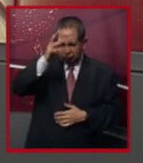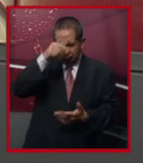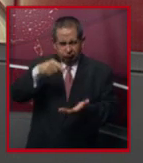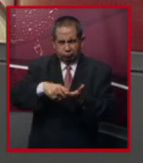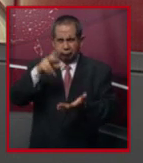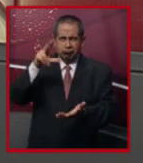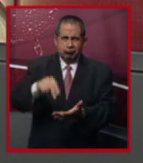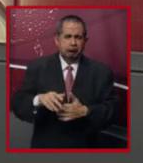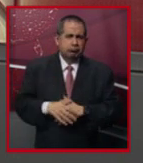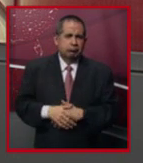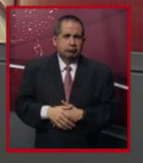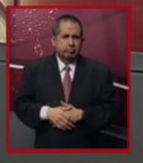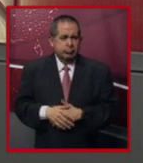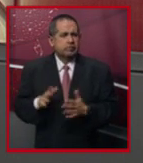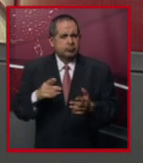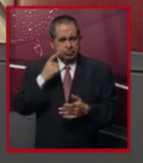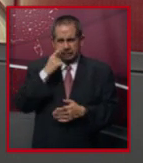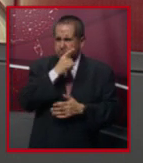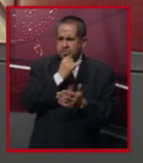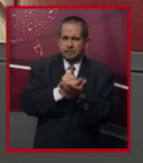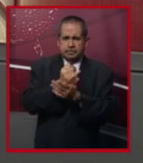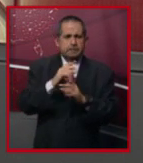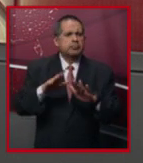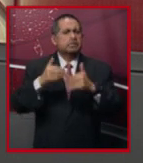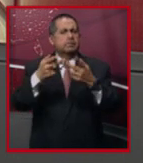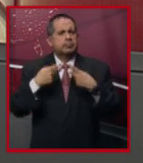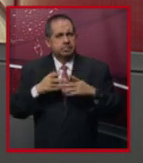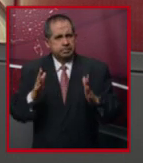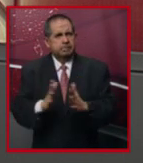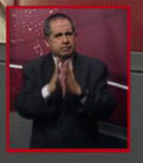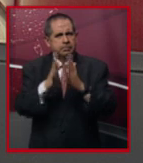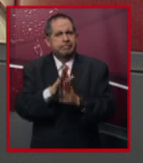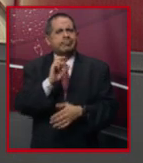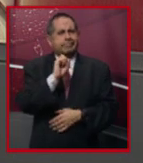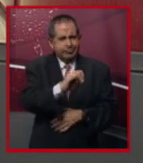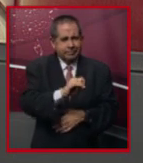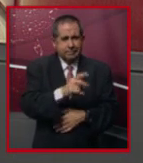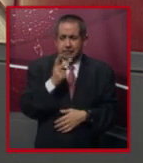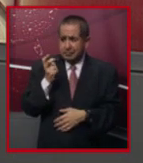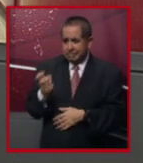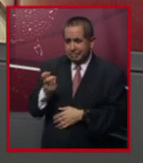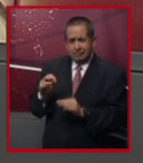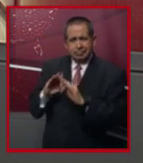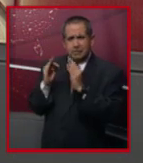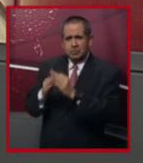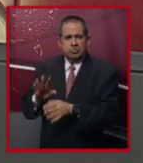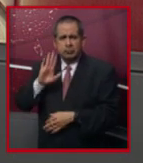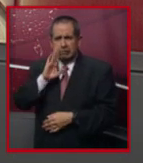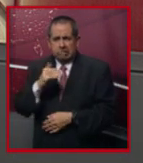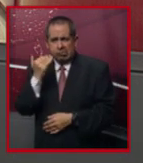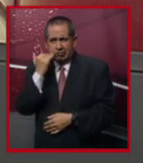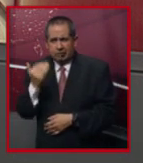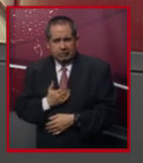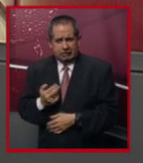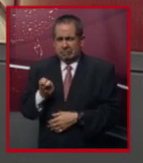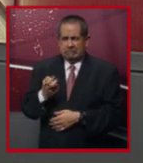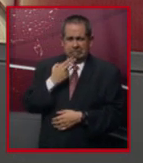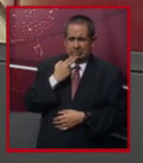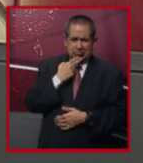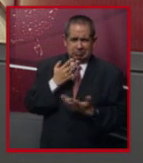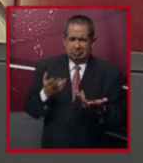dictamen. Dijeron estar a favor de la democracia participativa, no así de un mecanismo mal diseñado que pueda derivar